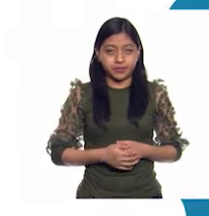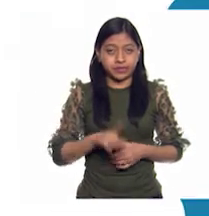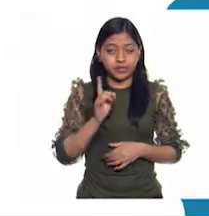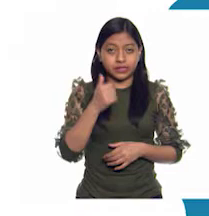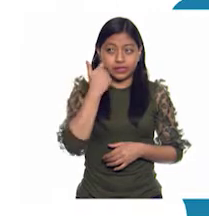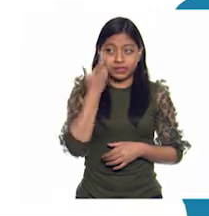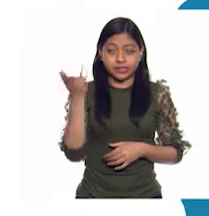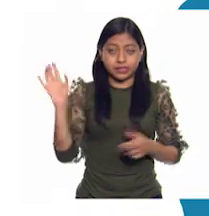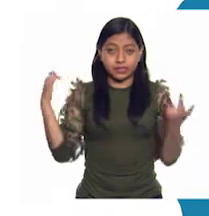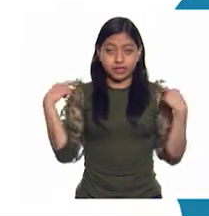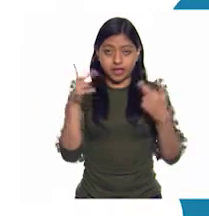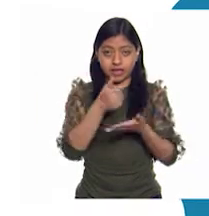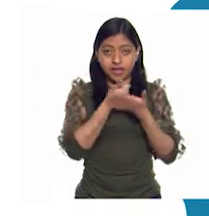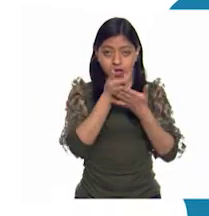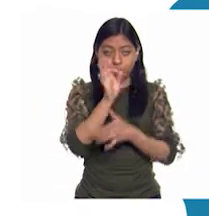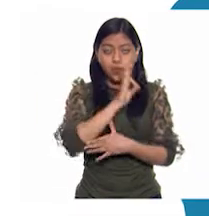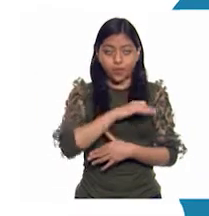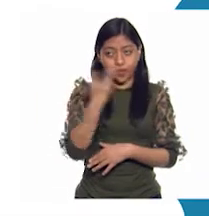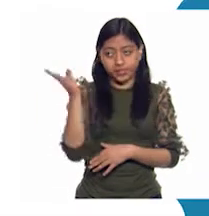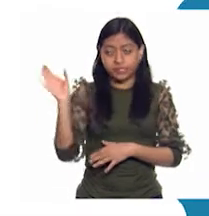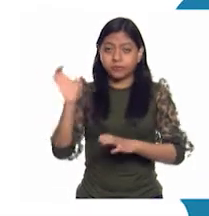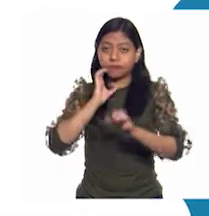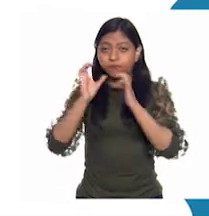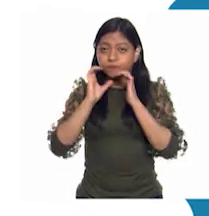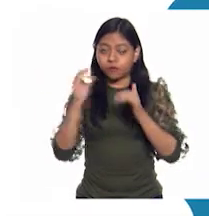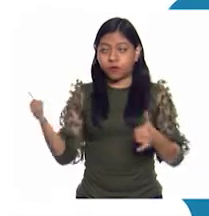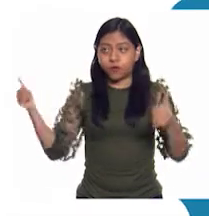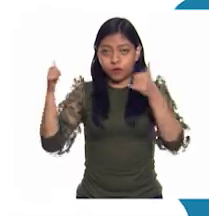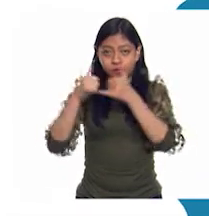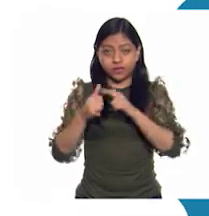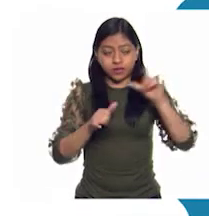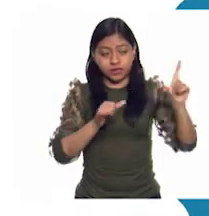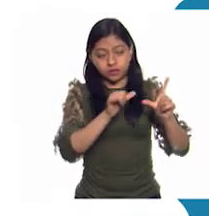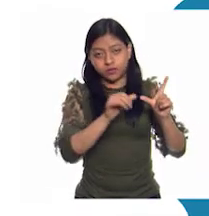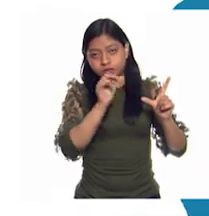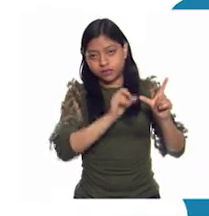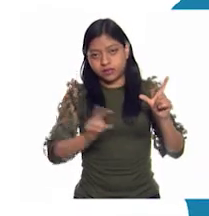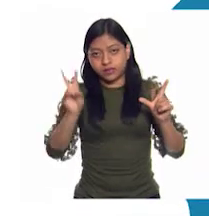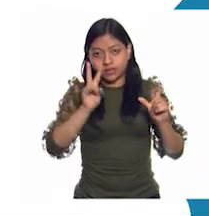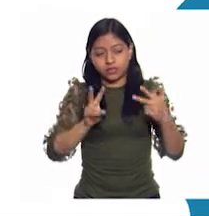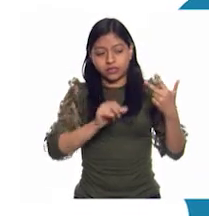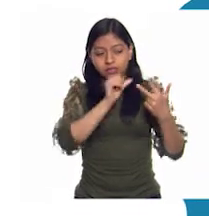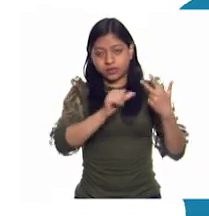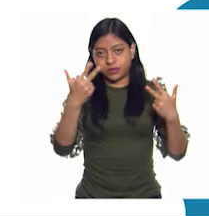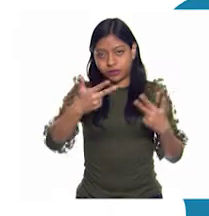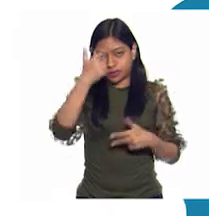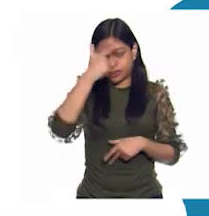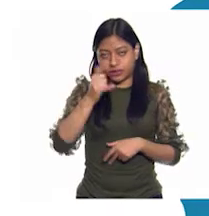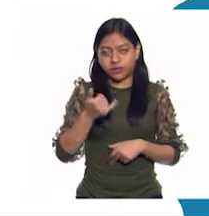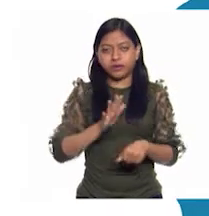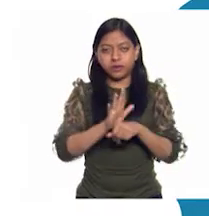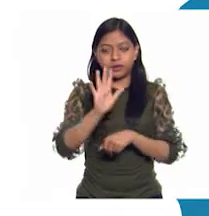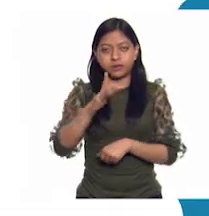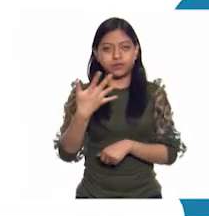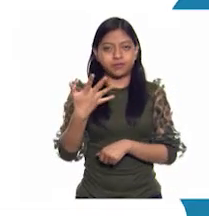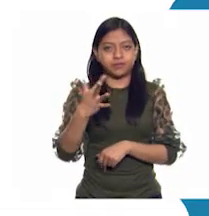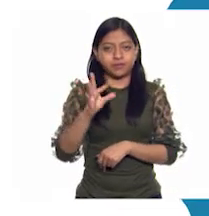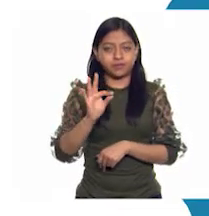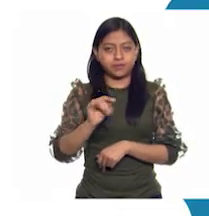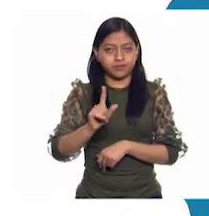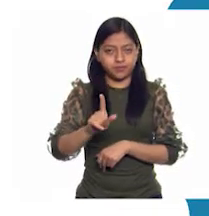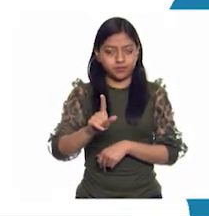Para apoyo pedagógico, hay maestras y maestros de lunes a viernes de 8 a 20 horas en el teléfono